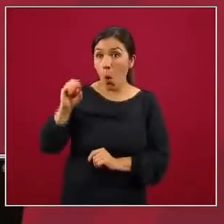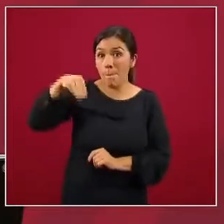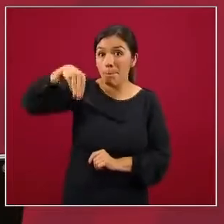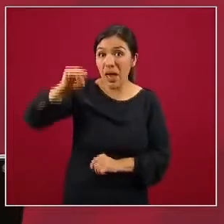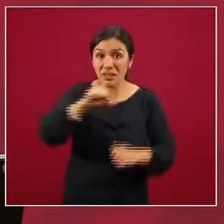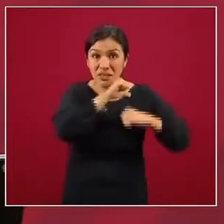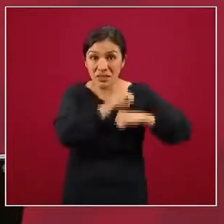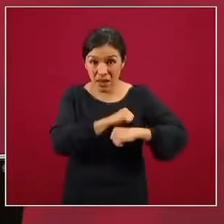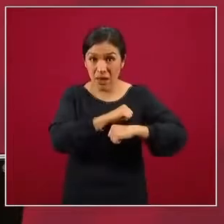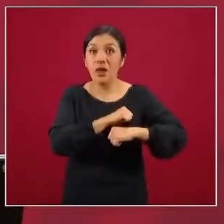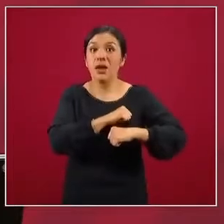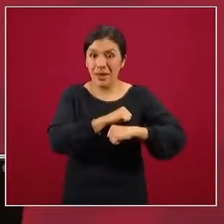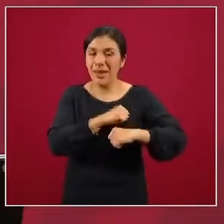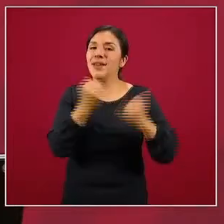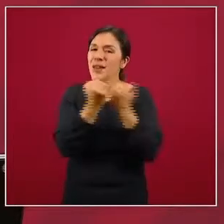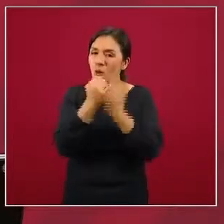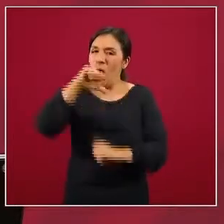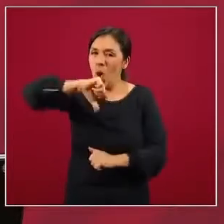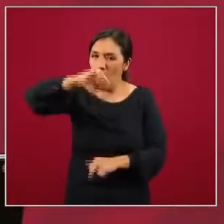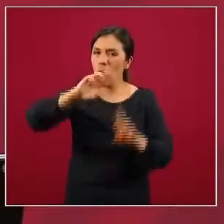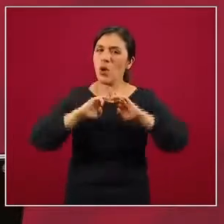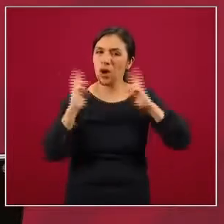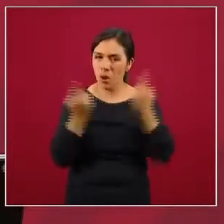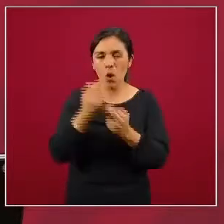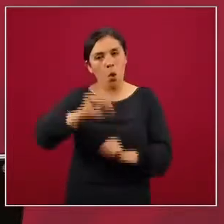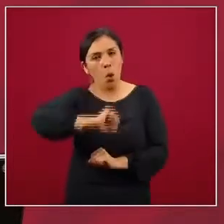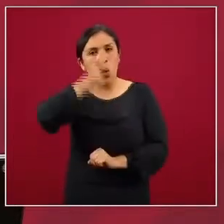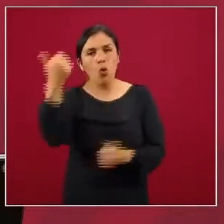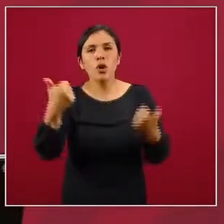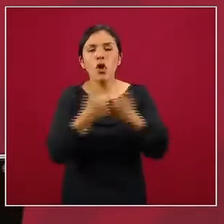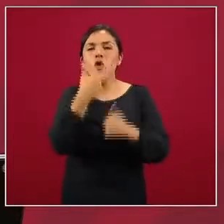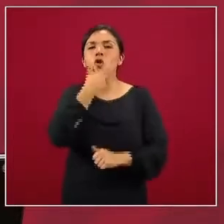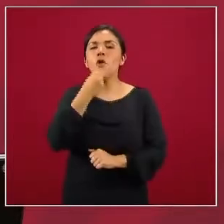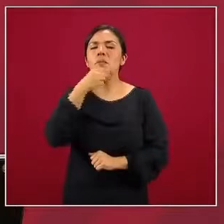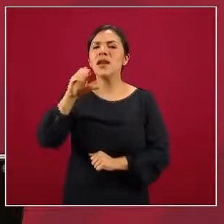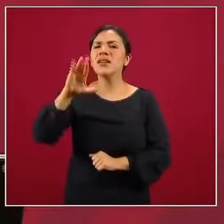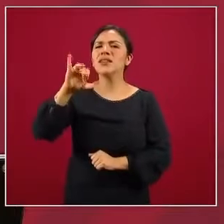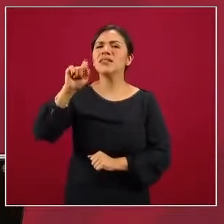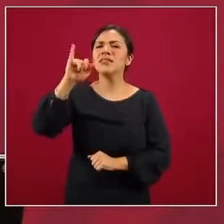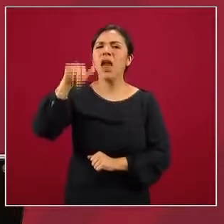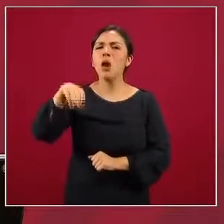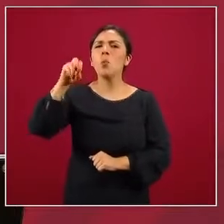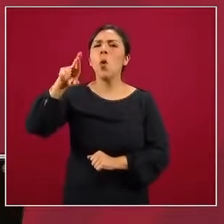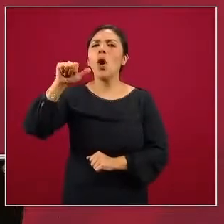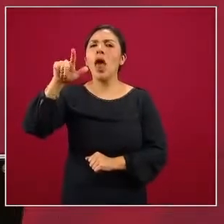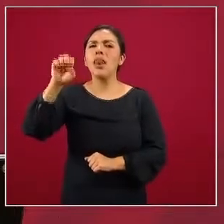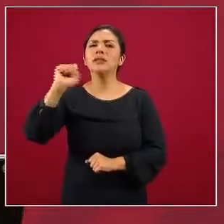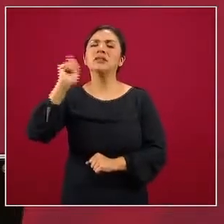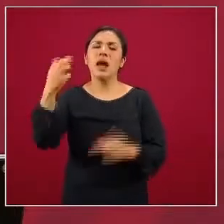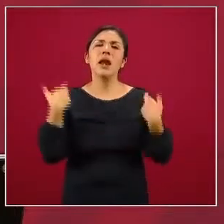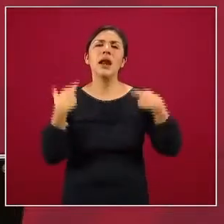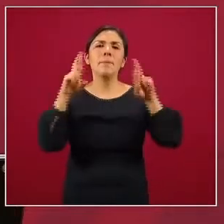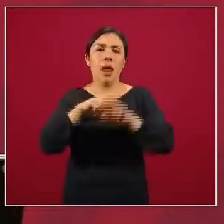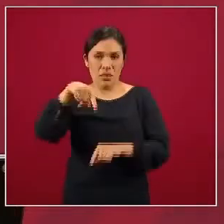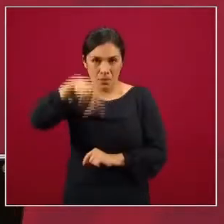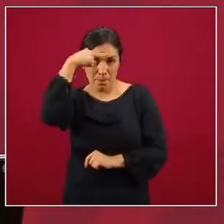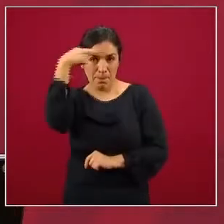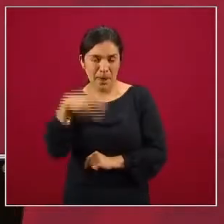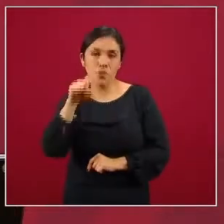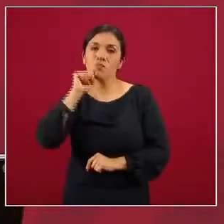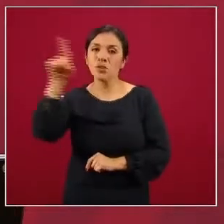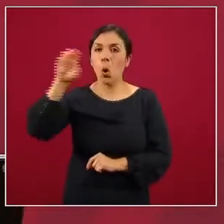Salud, otra de las actividades que tuvimos el día de hoy fue una reunión con el señor Cristian Morales Furiman, representante en México de la